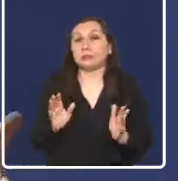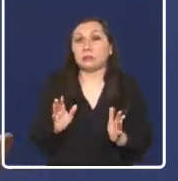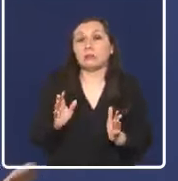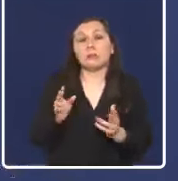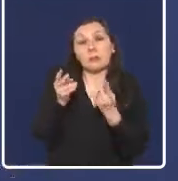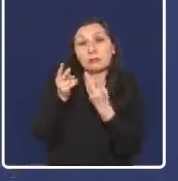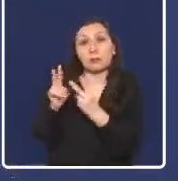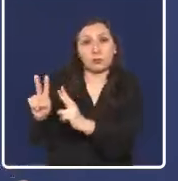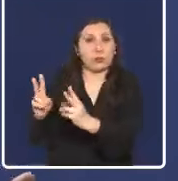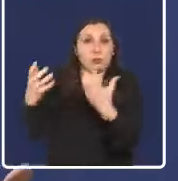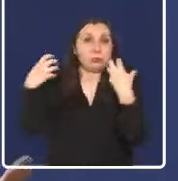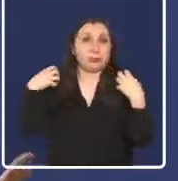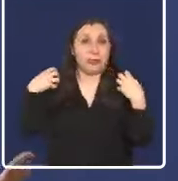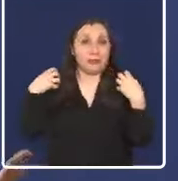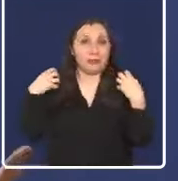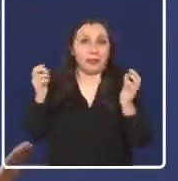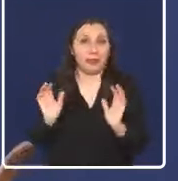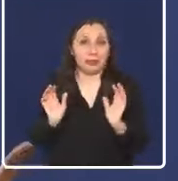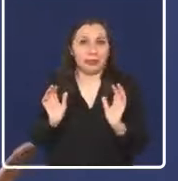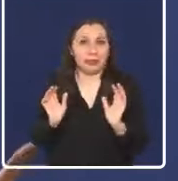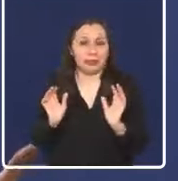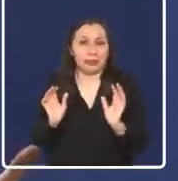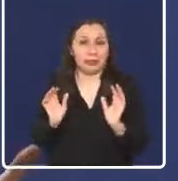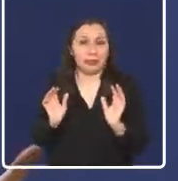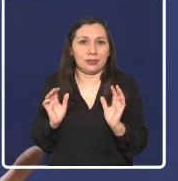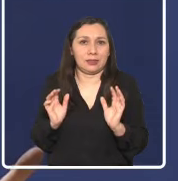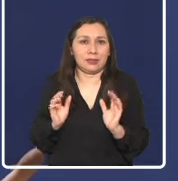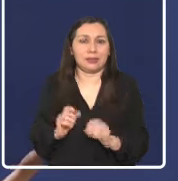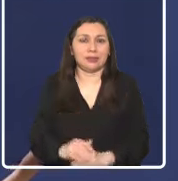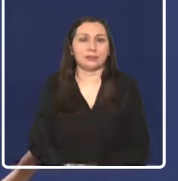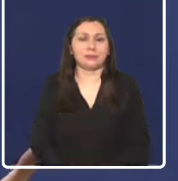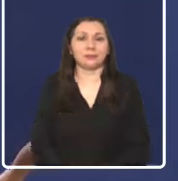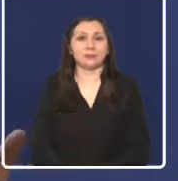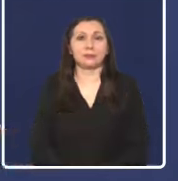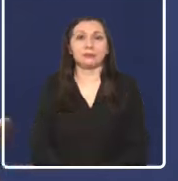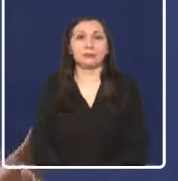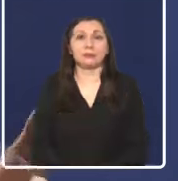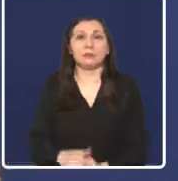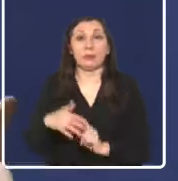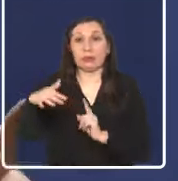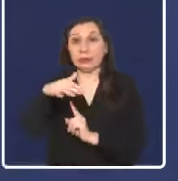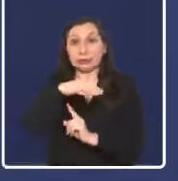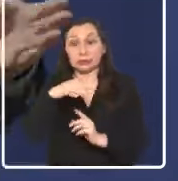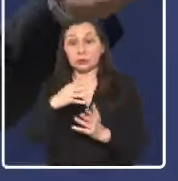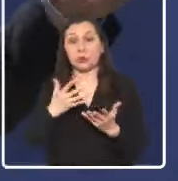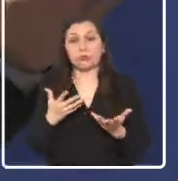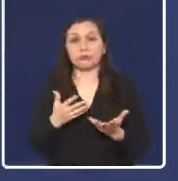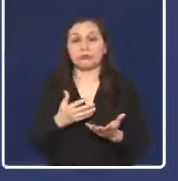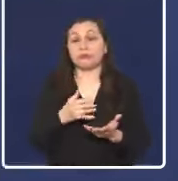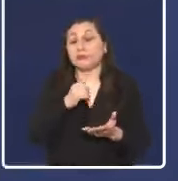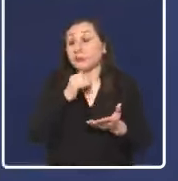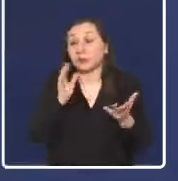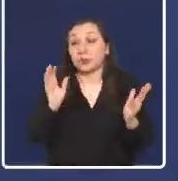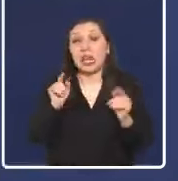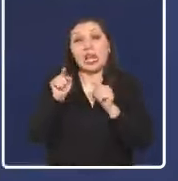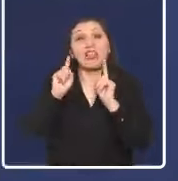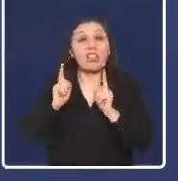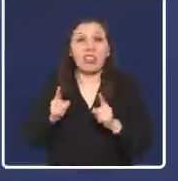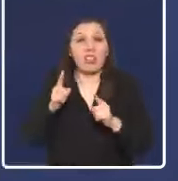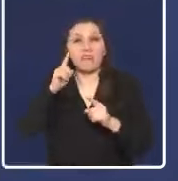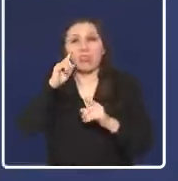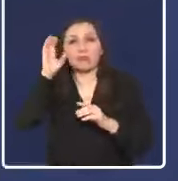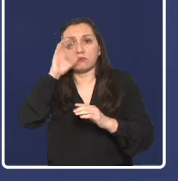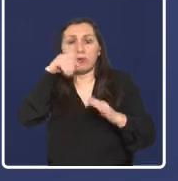eso es una responsabilidad propia. Y las condiciones... eso tendrá que ser parte de